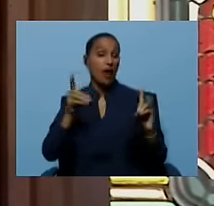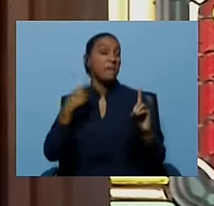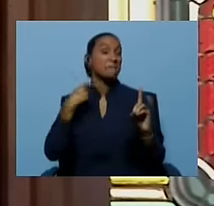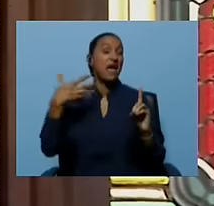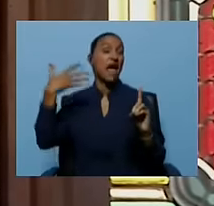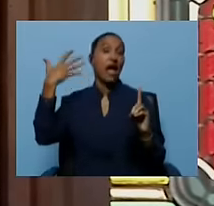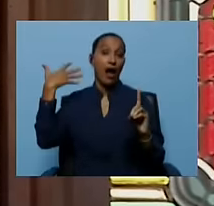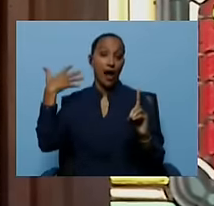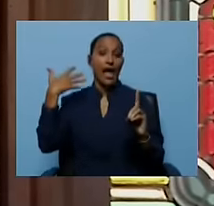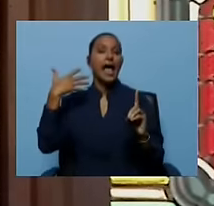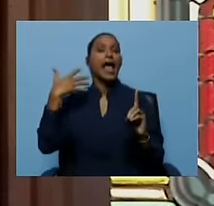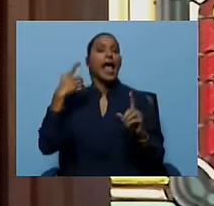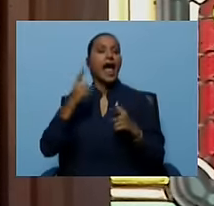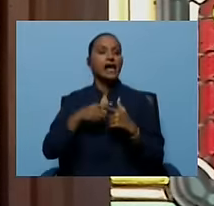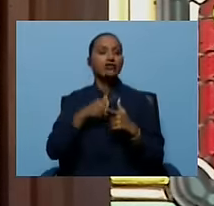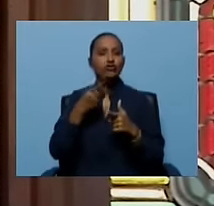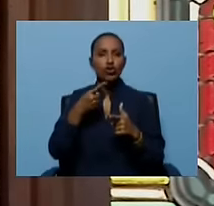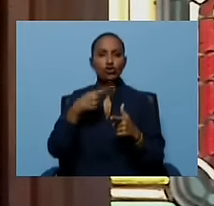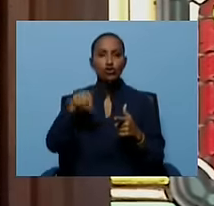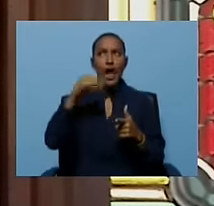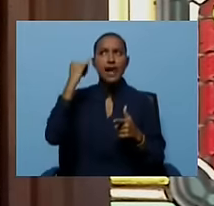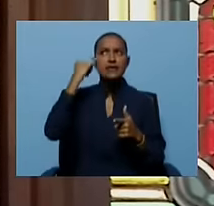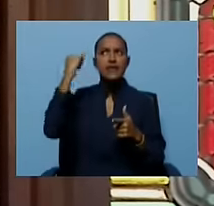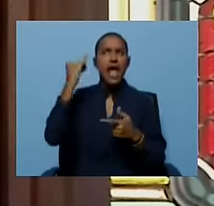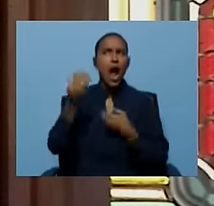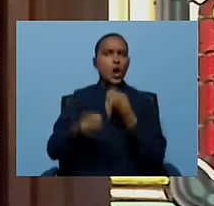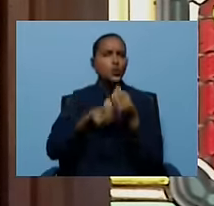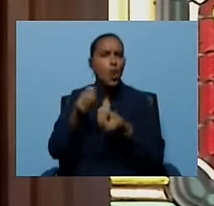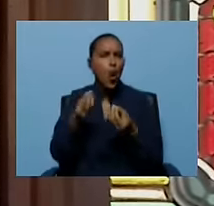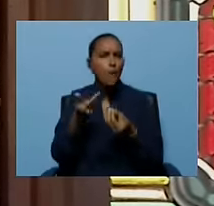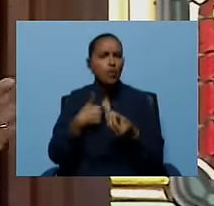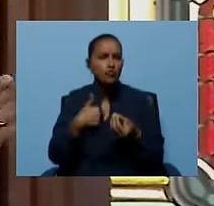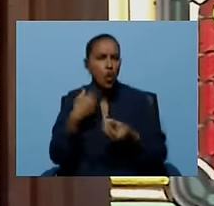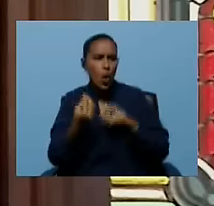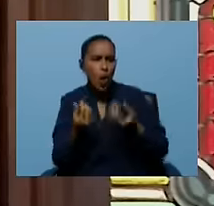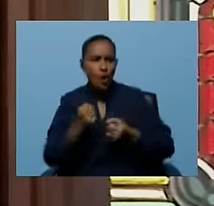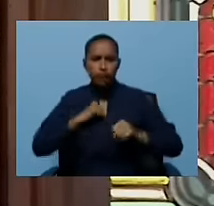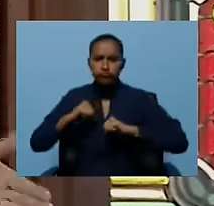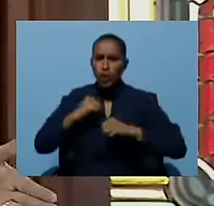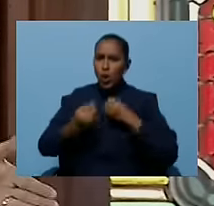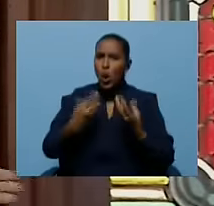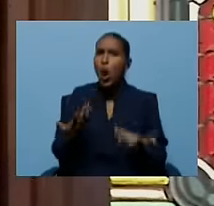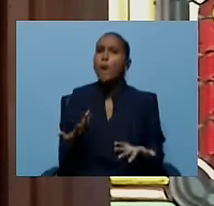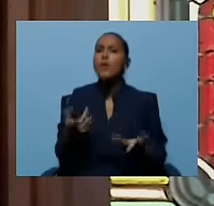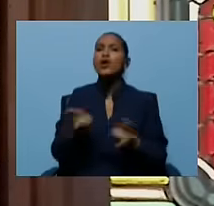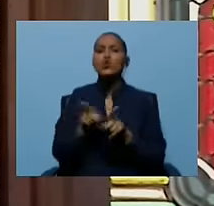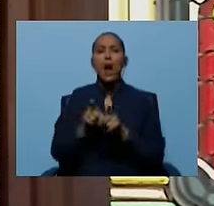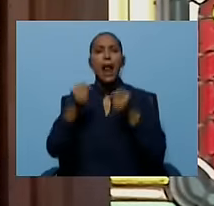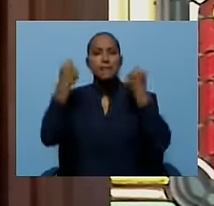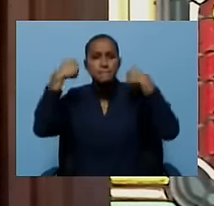siempre va a ser un ensayo. Algunos dirían ensayo y error.